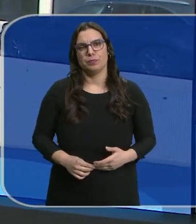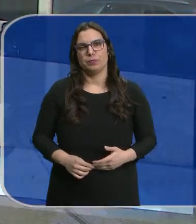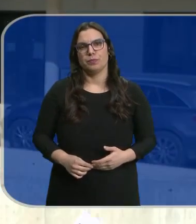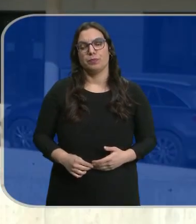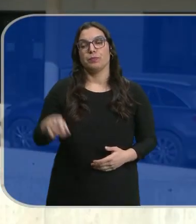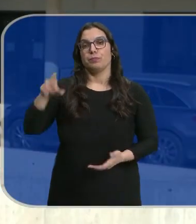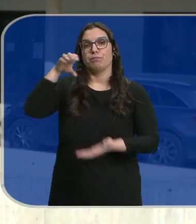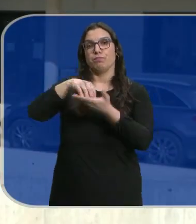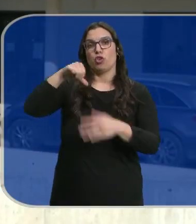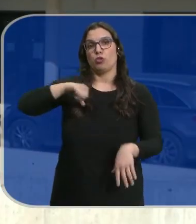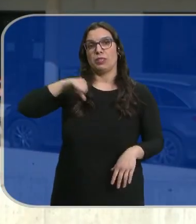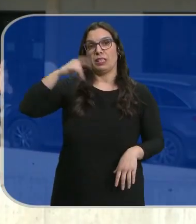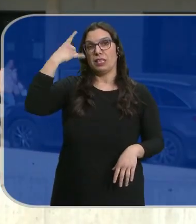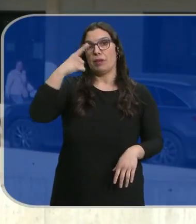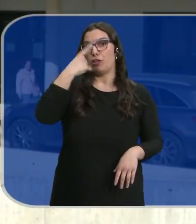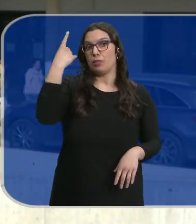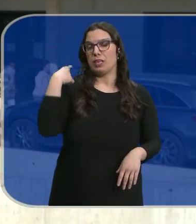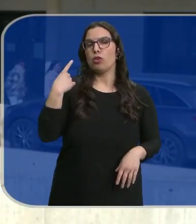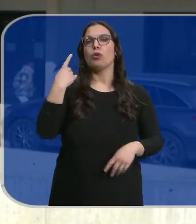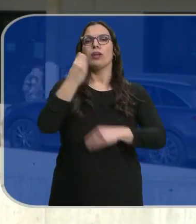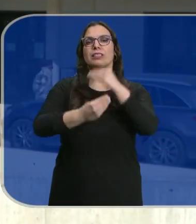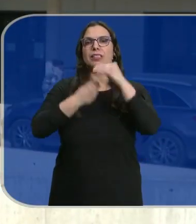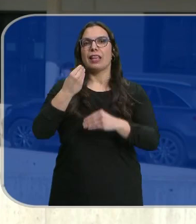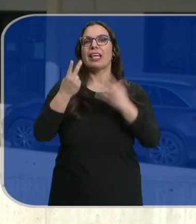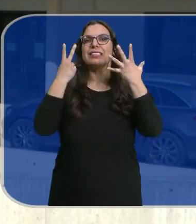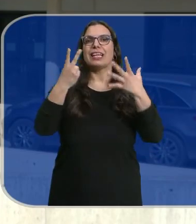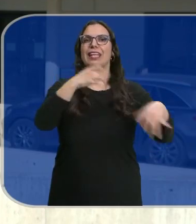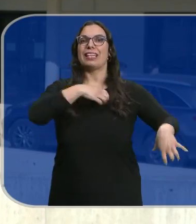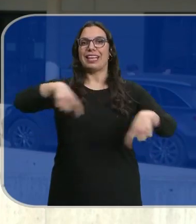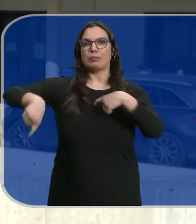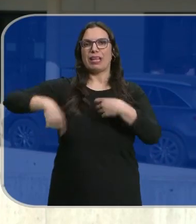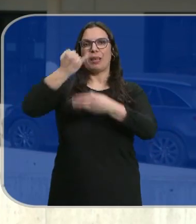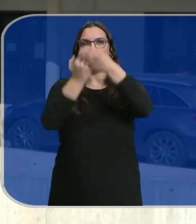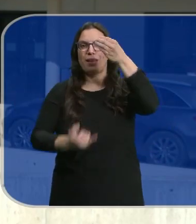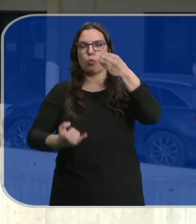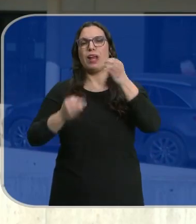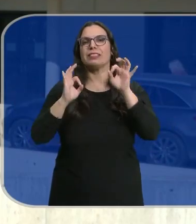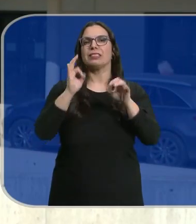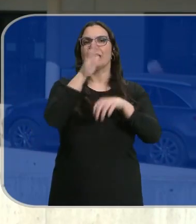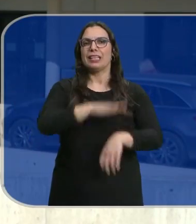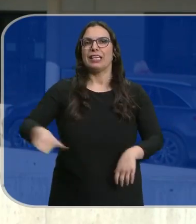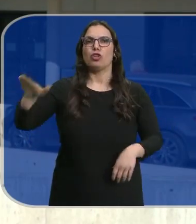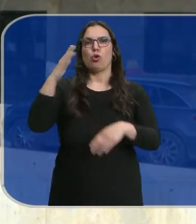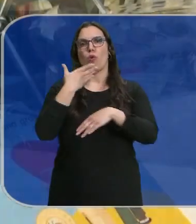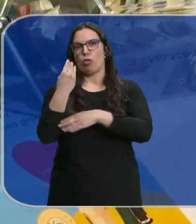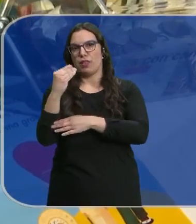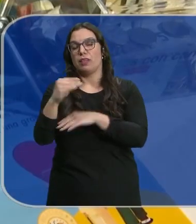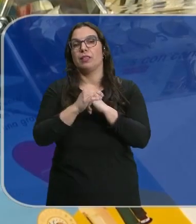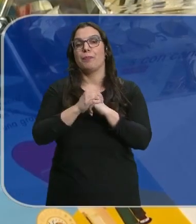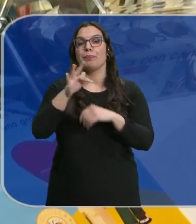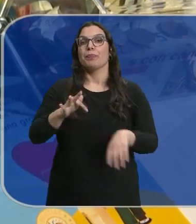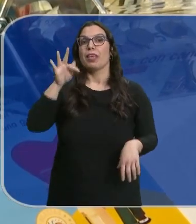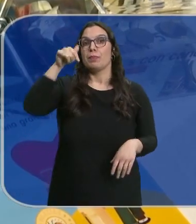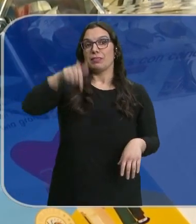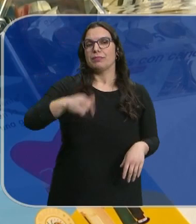En este complejo hospitalario, en 2022, se han realizado 7 trasplantes de médula ósea a niños y adolescentes. Aquí, además,